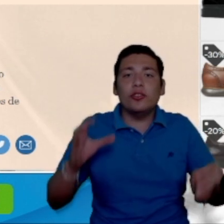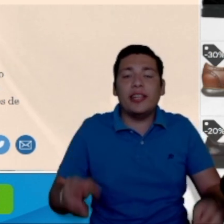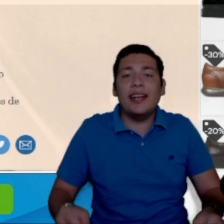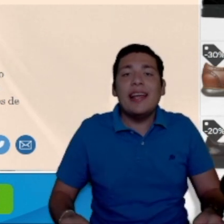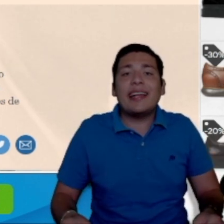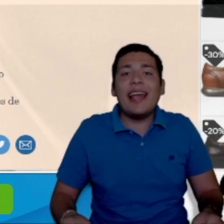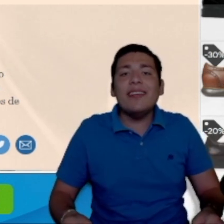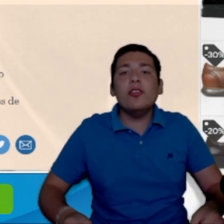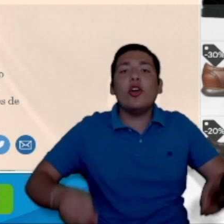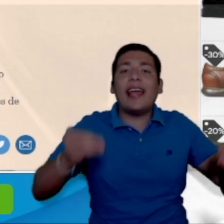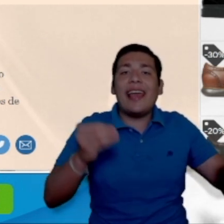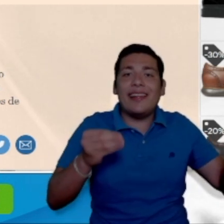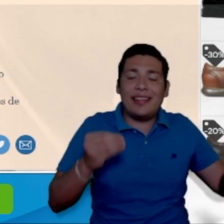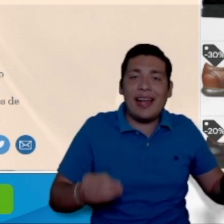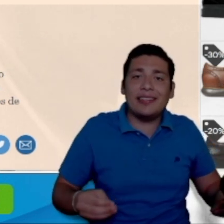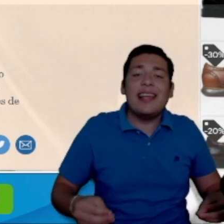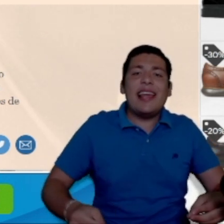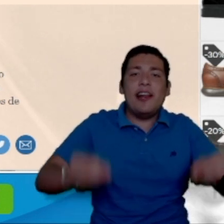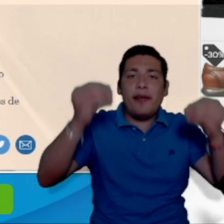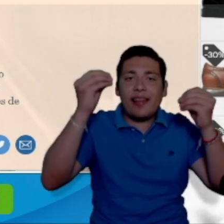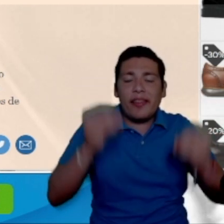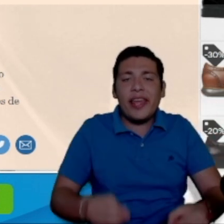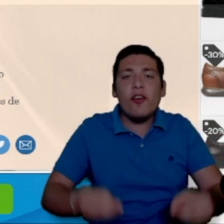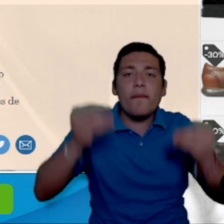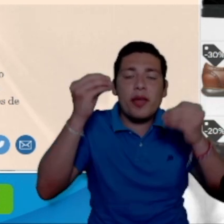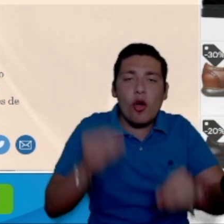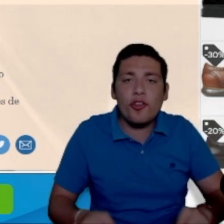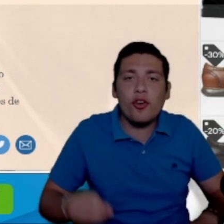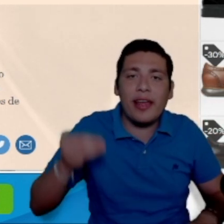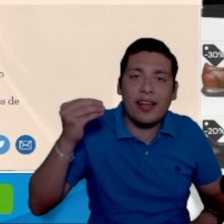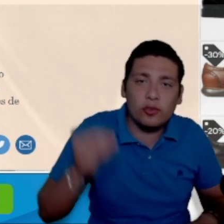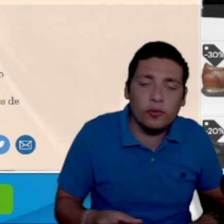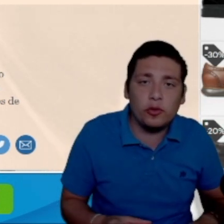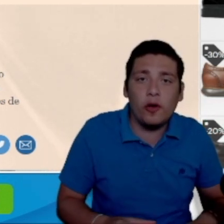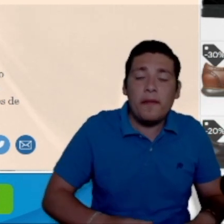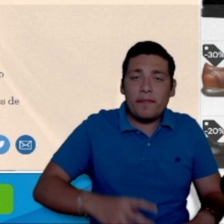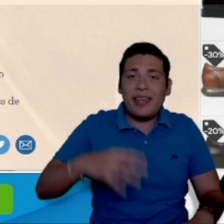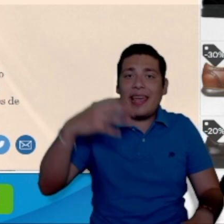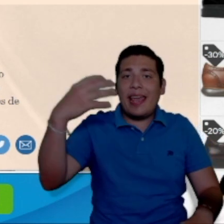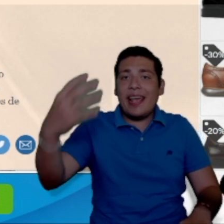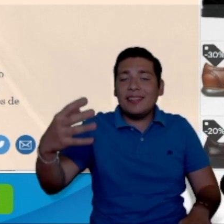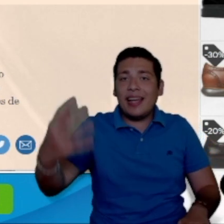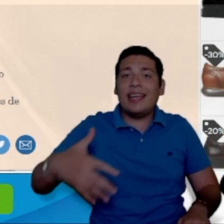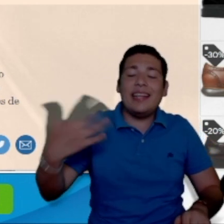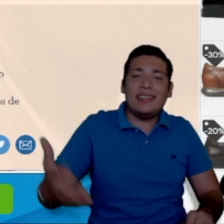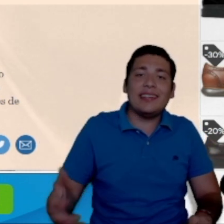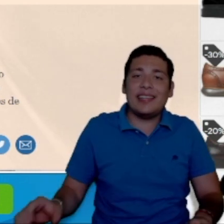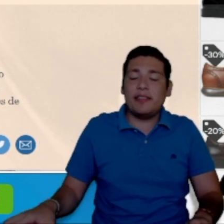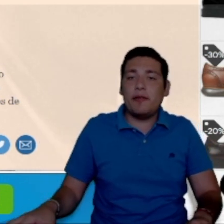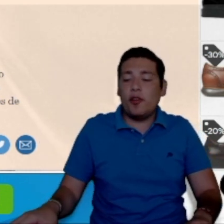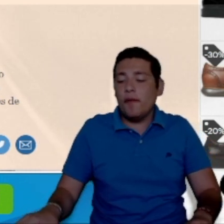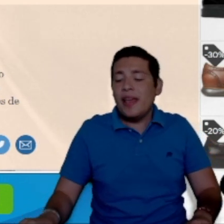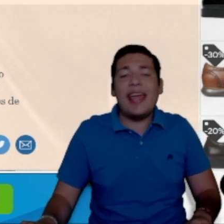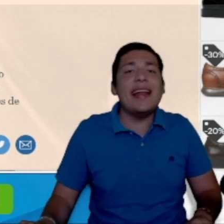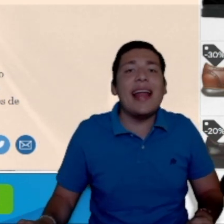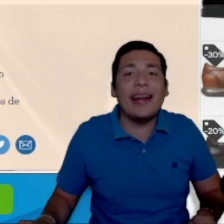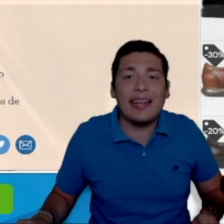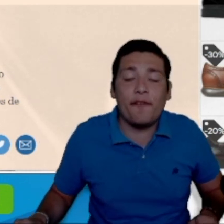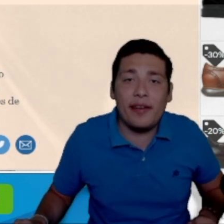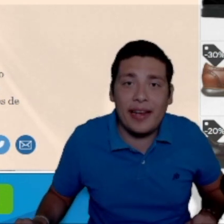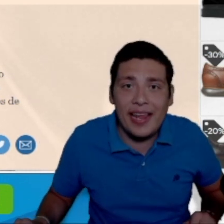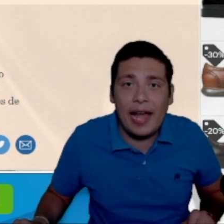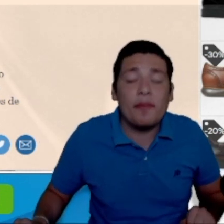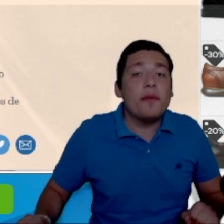a conocer qué es lo que hay detrás, el verdadero meollo del asunto de esta crisis que se vivió en